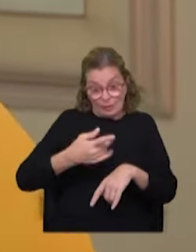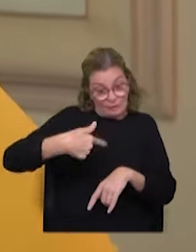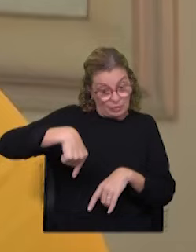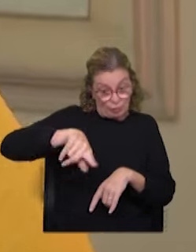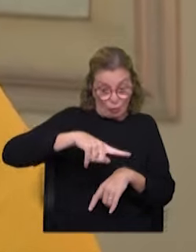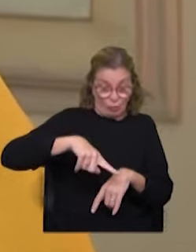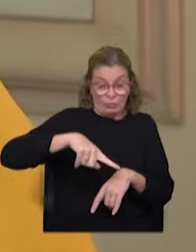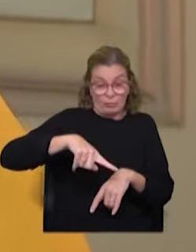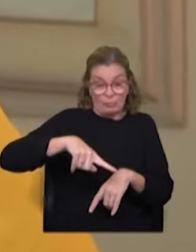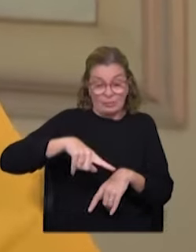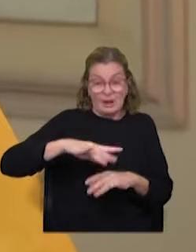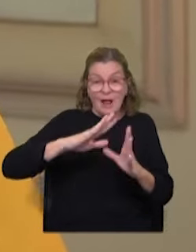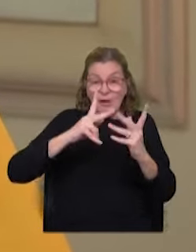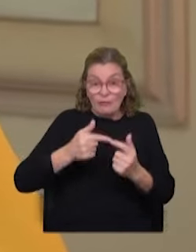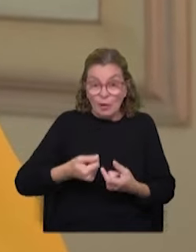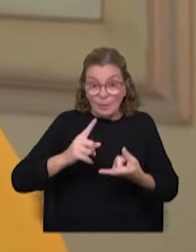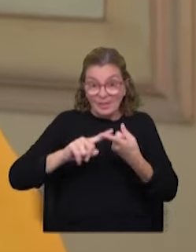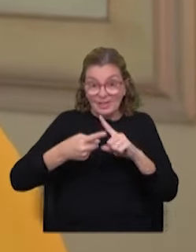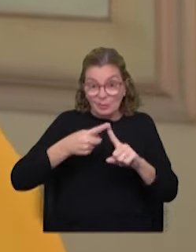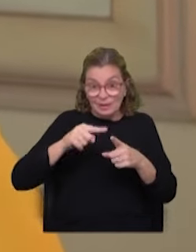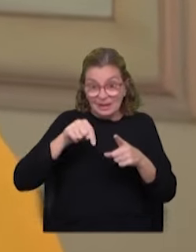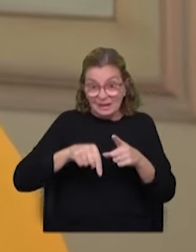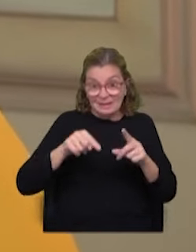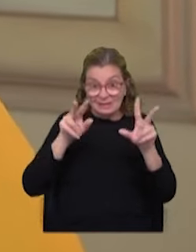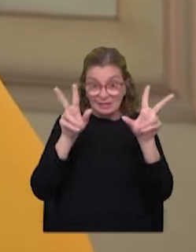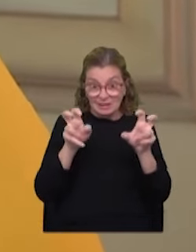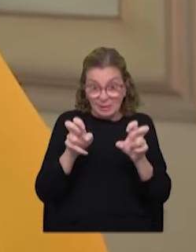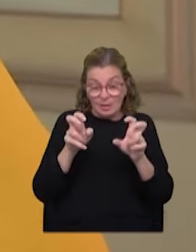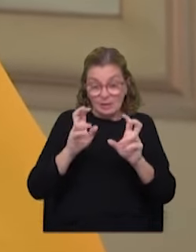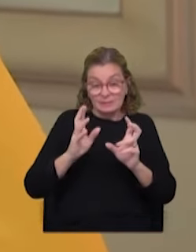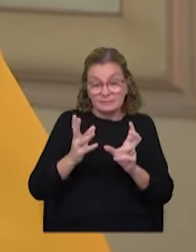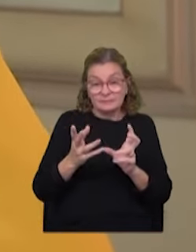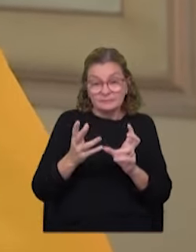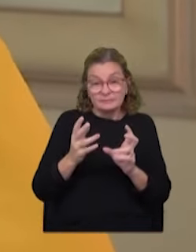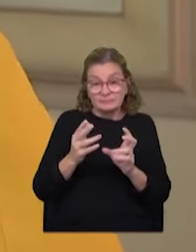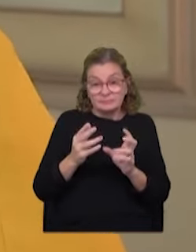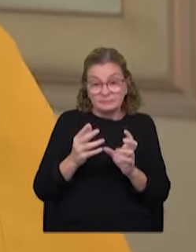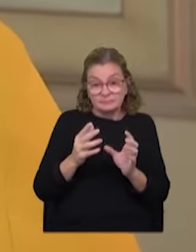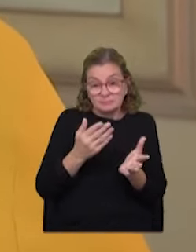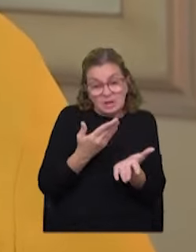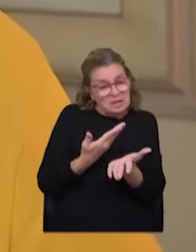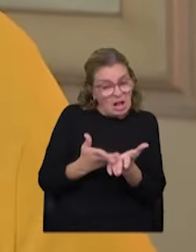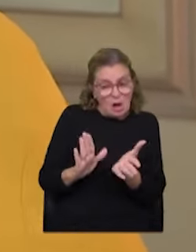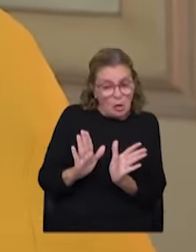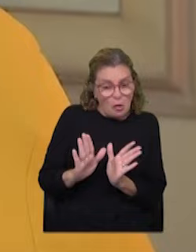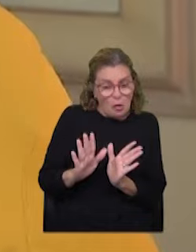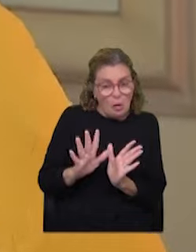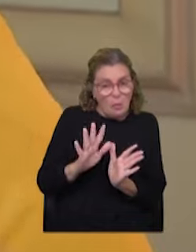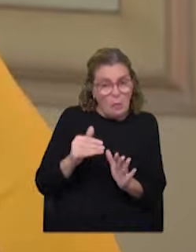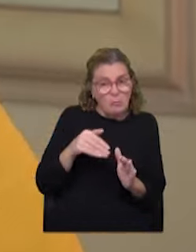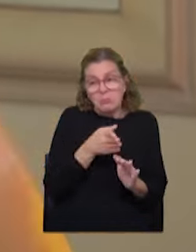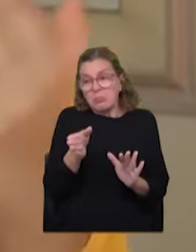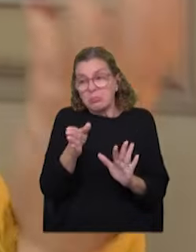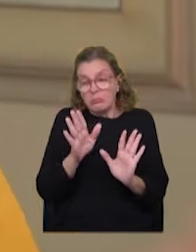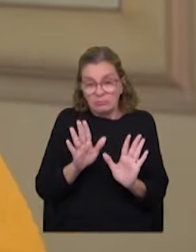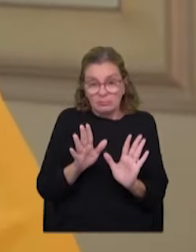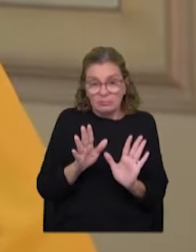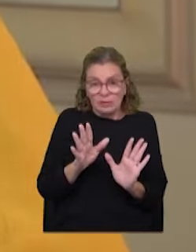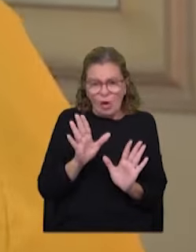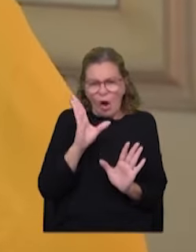conjunto la forma de discutir este tipo de temas se obvio se pasó por otro lado si fue por